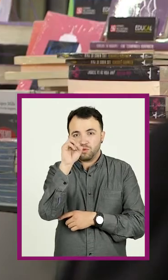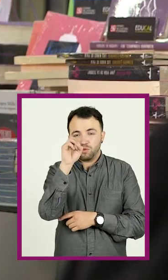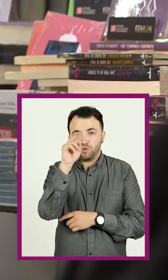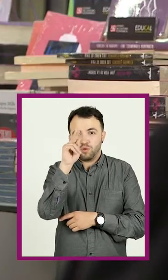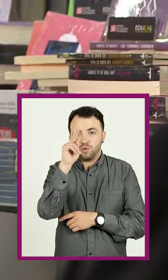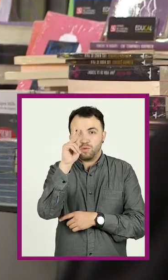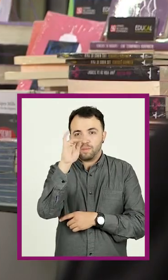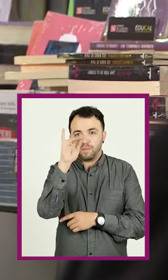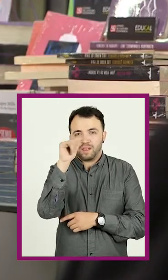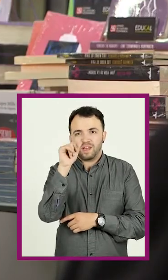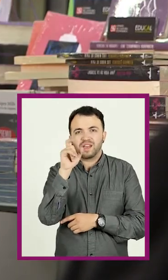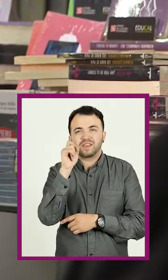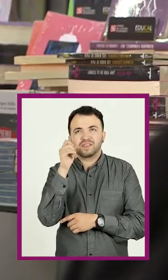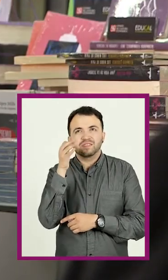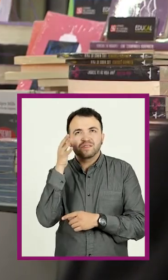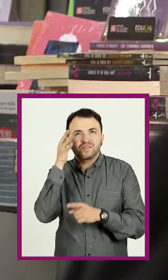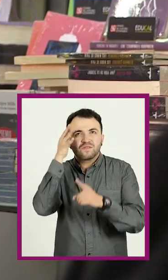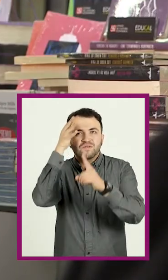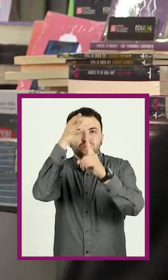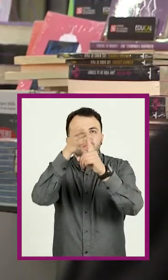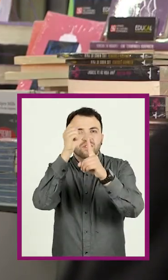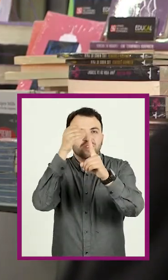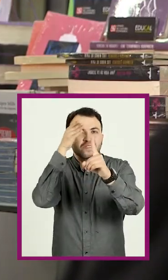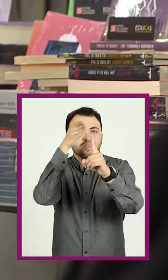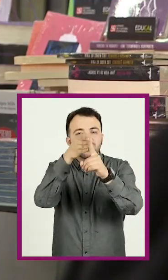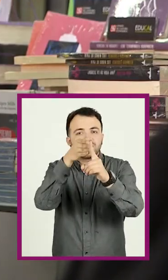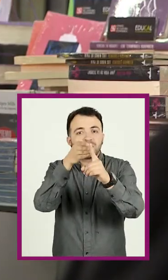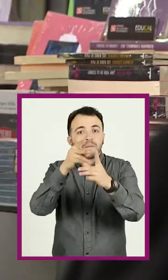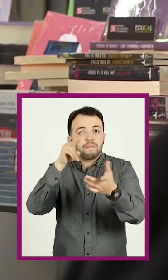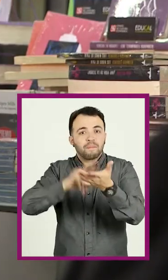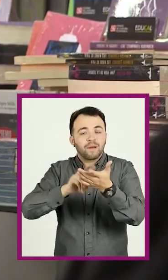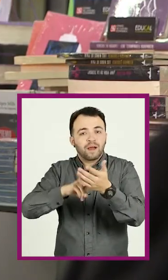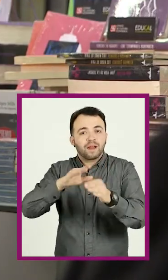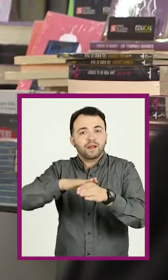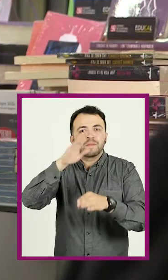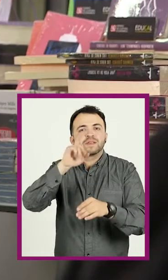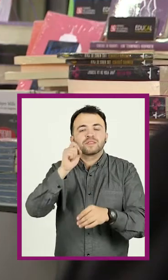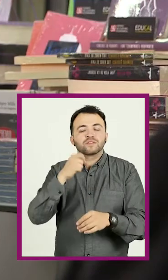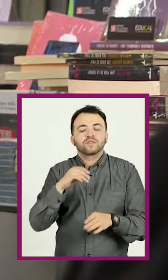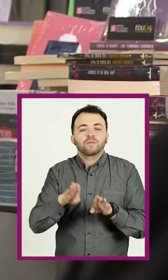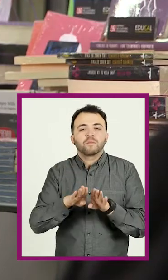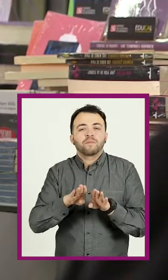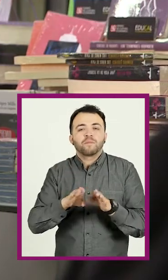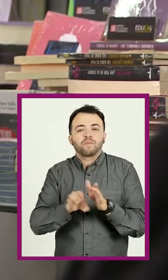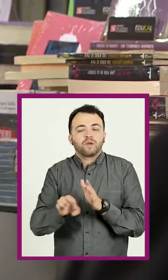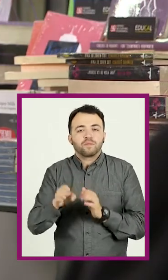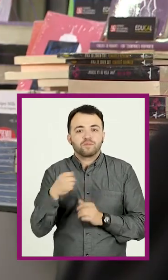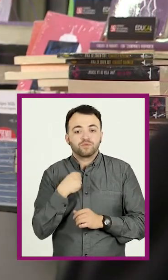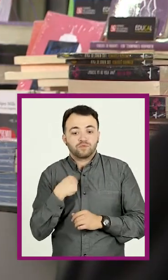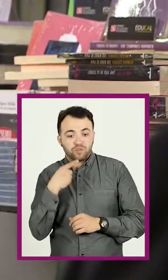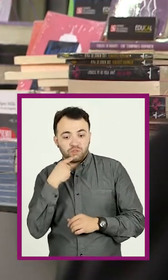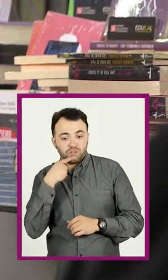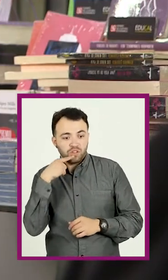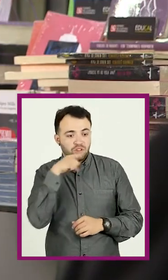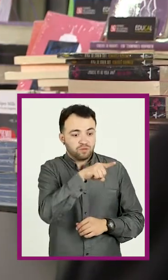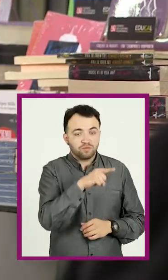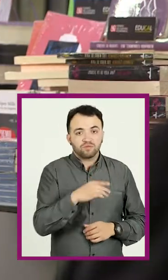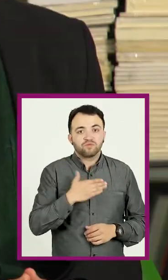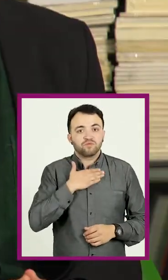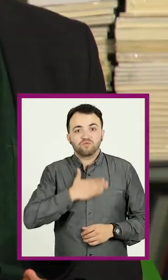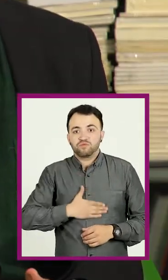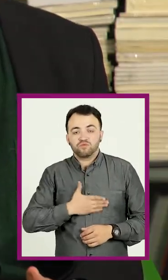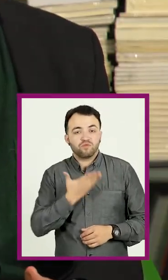El solo hecho de denunciar la injusticia con el ideal propuesto es ya una función crítica y el inicio de la